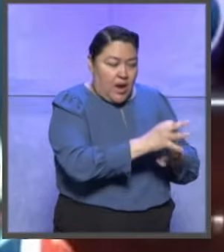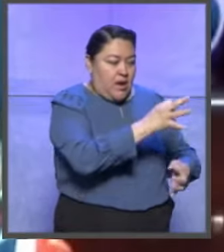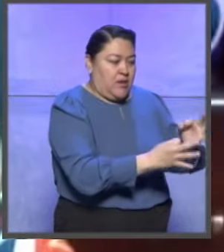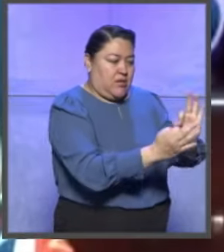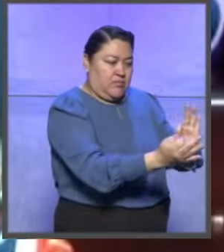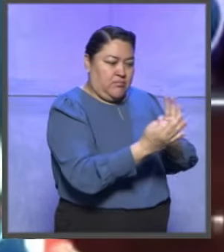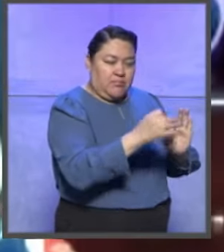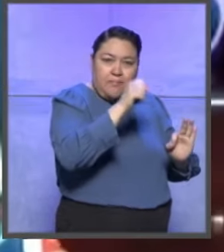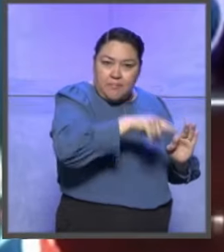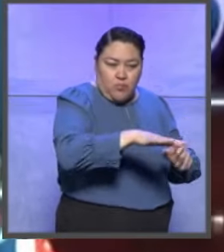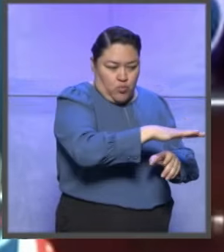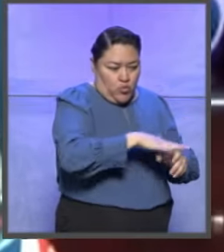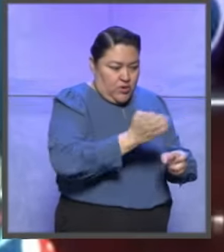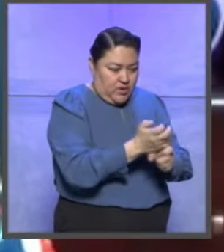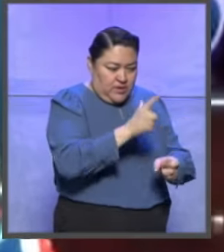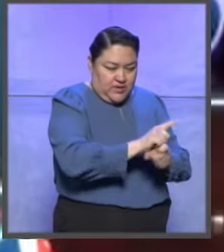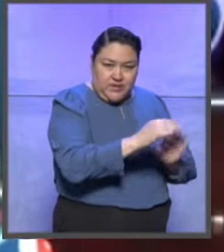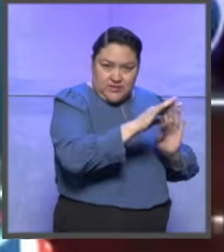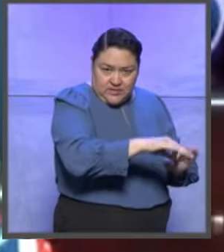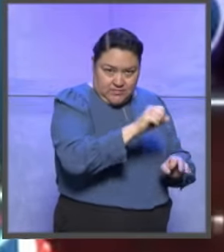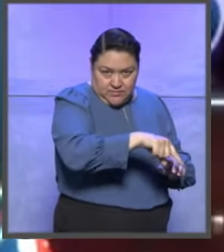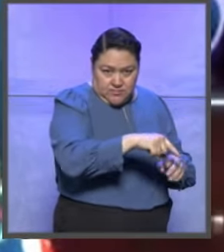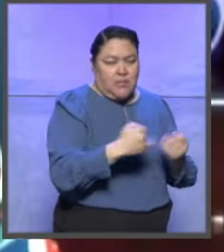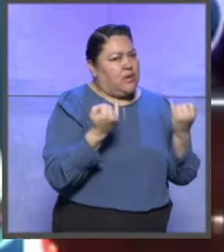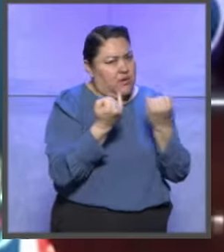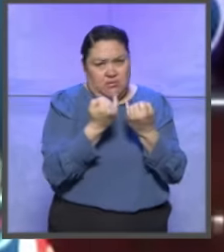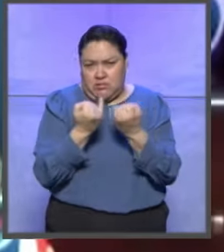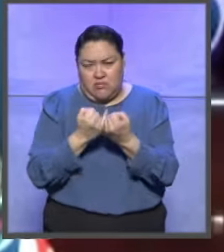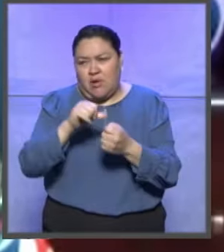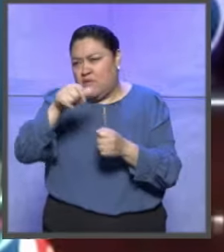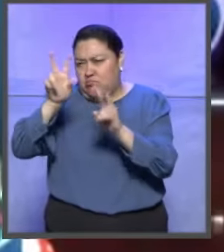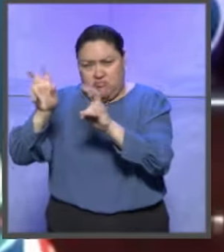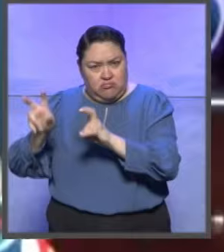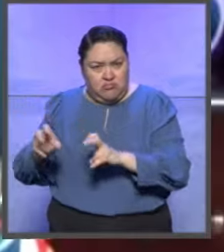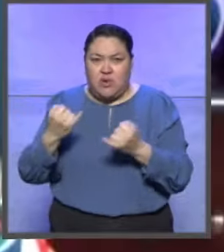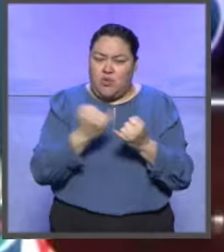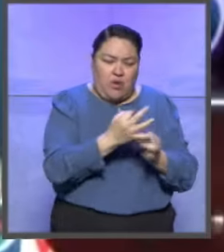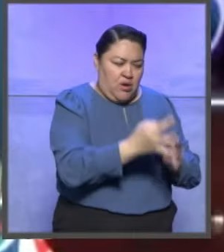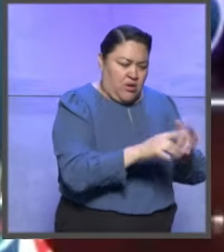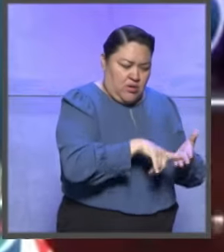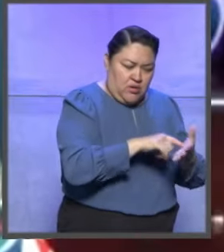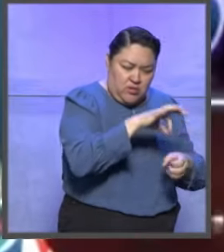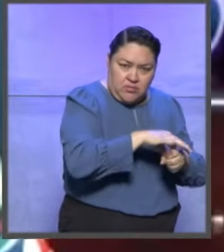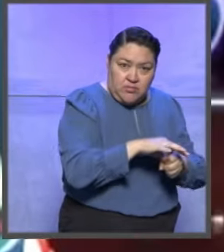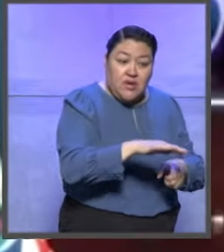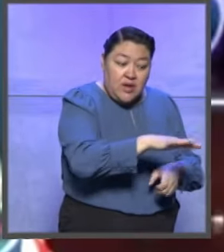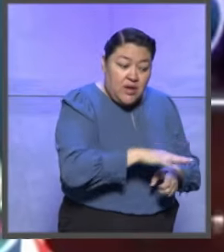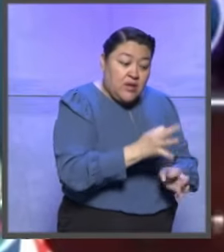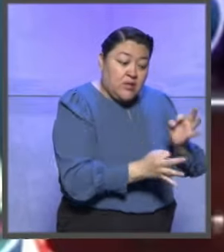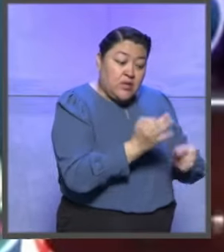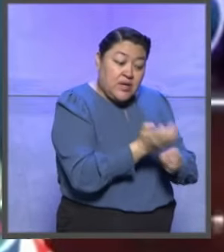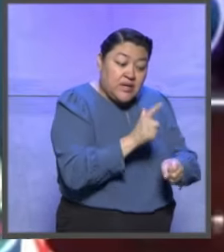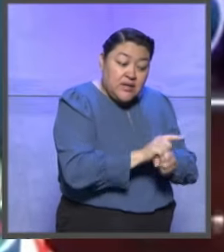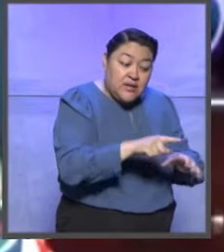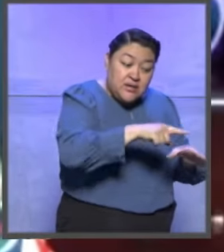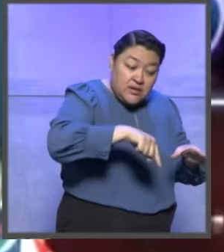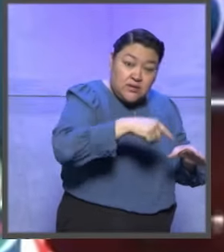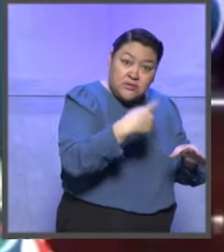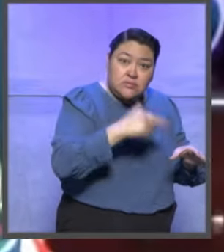primer acercamiento que se tiene respecto a la justicia, y en la materia electoral no es la excepción. Y somos los